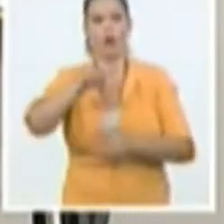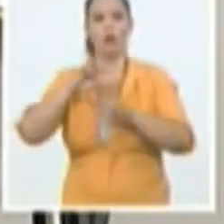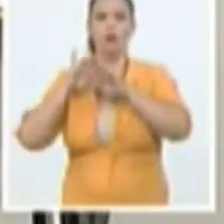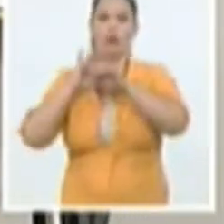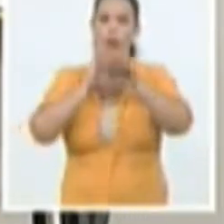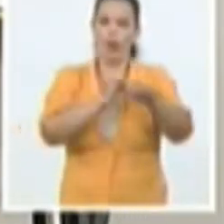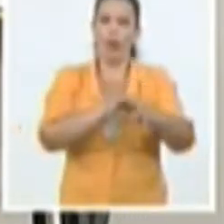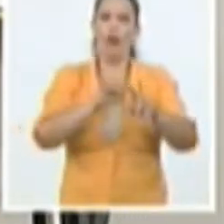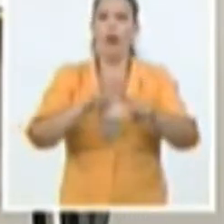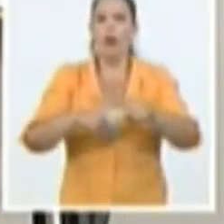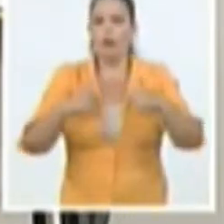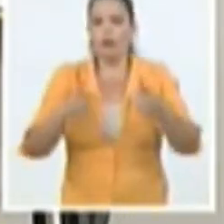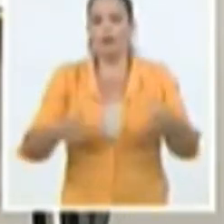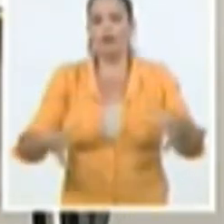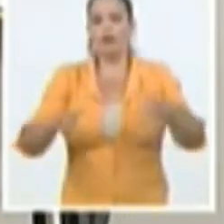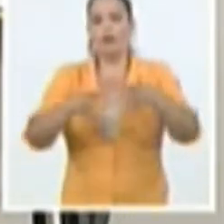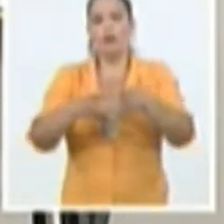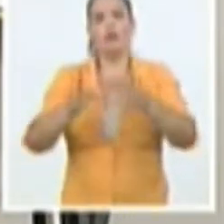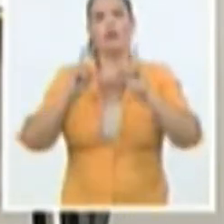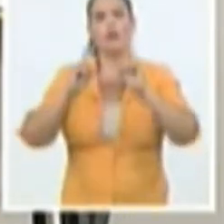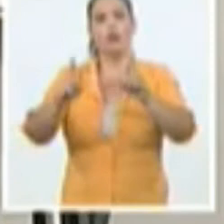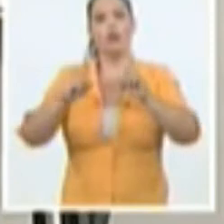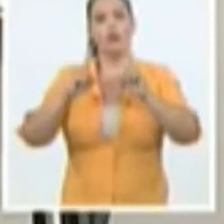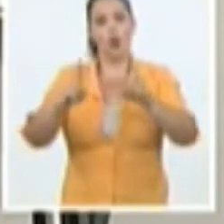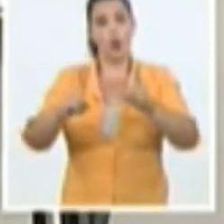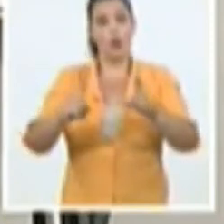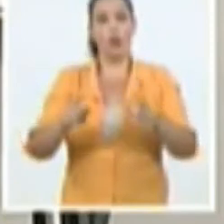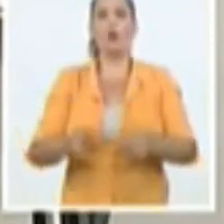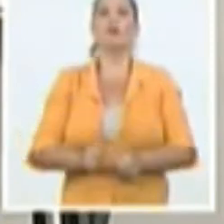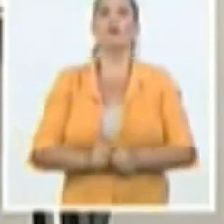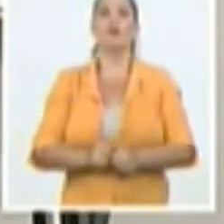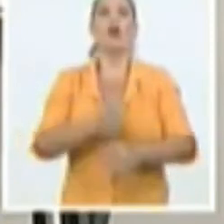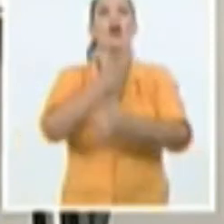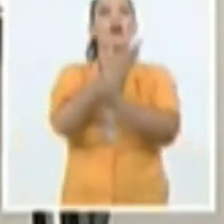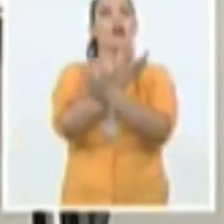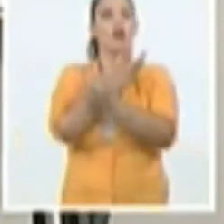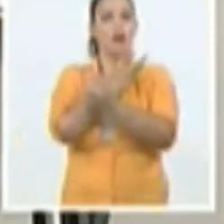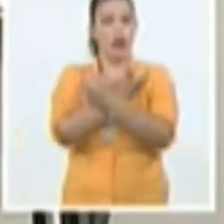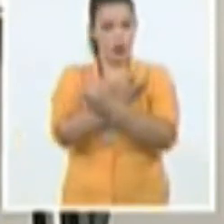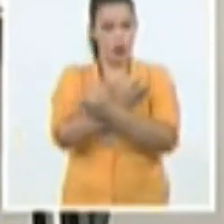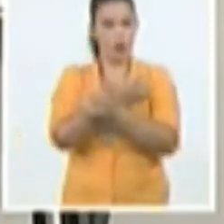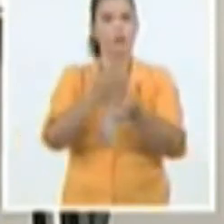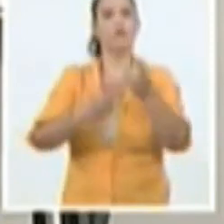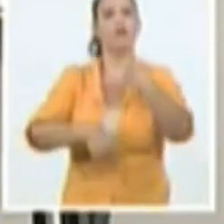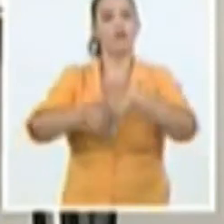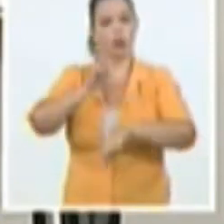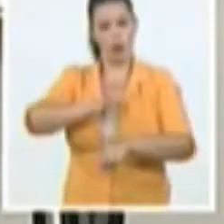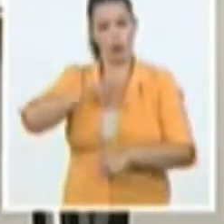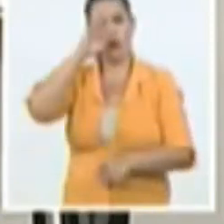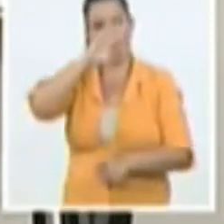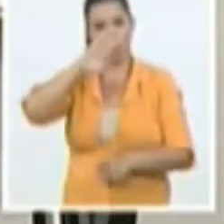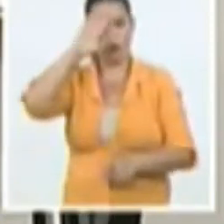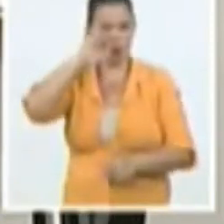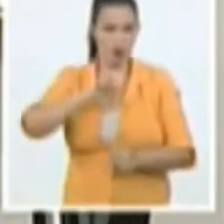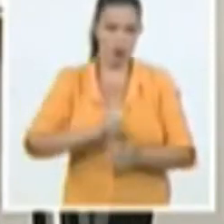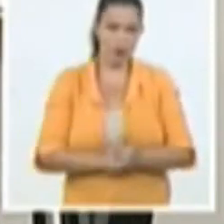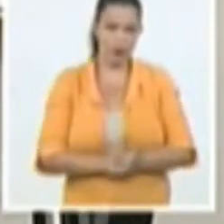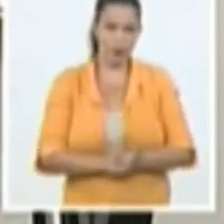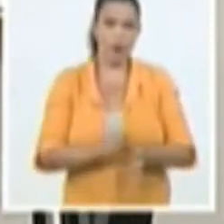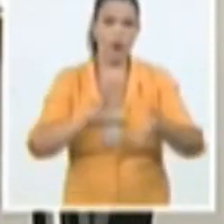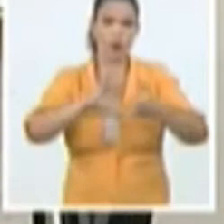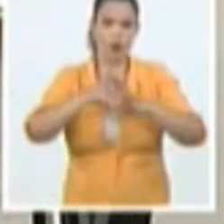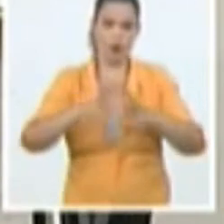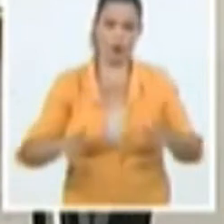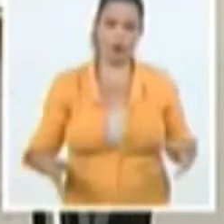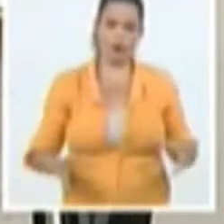violentas y connotados terroristas de la mafia anticubana y del núcleo mediático generador de